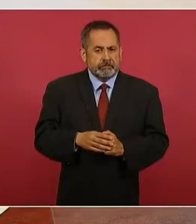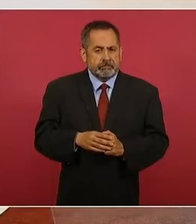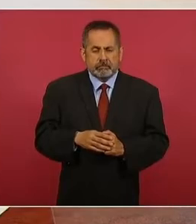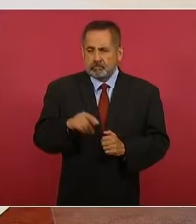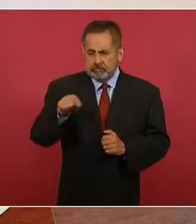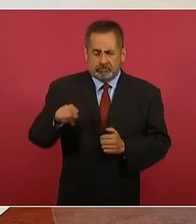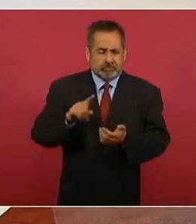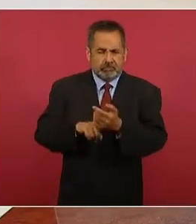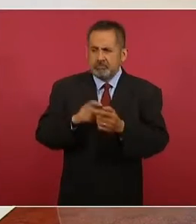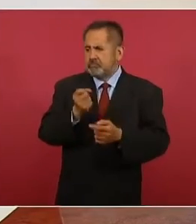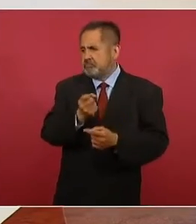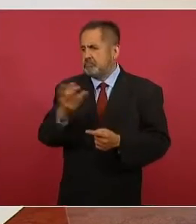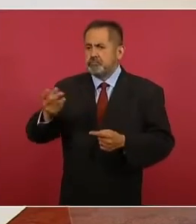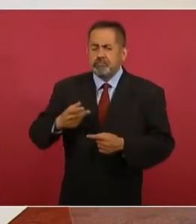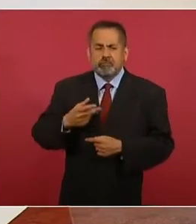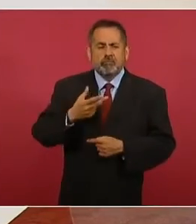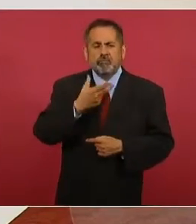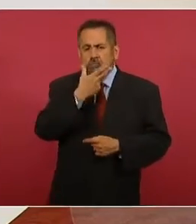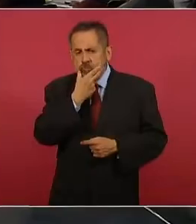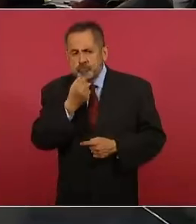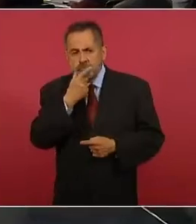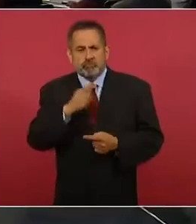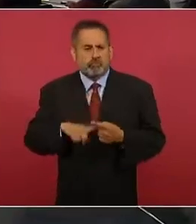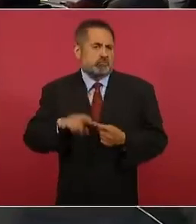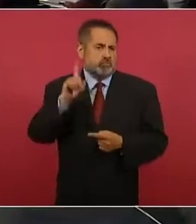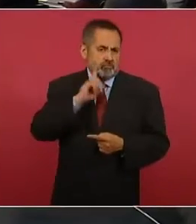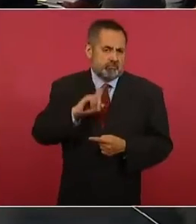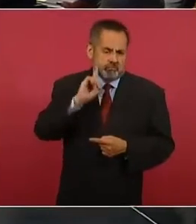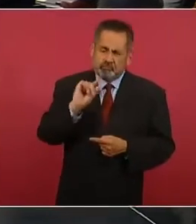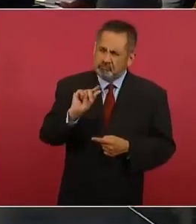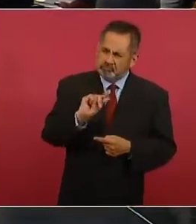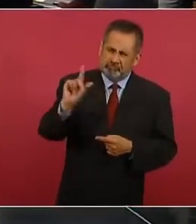mujeres, hombres de primer orden.